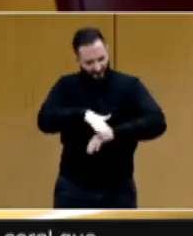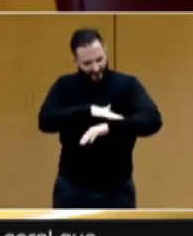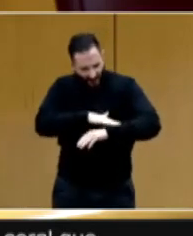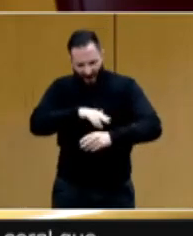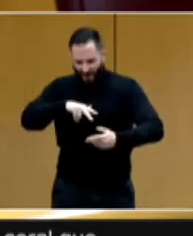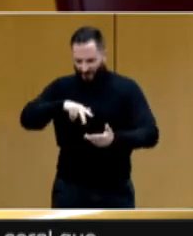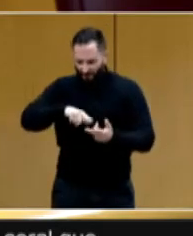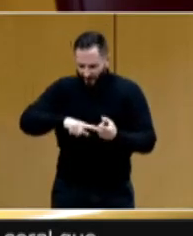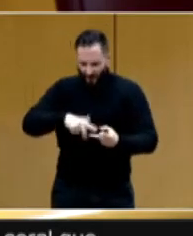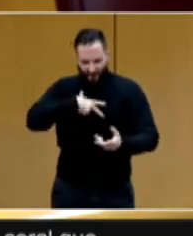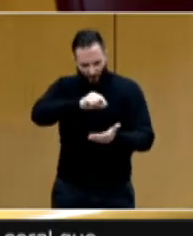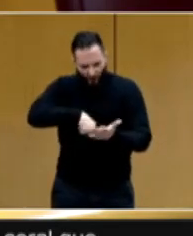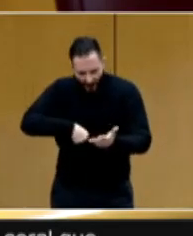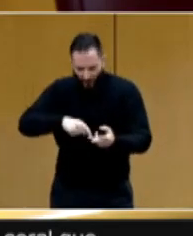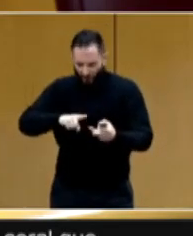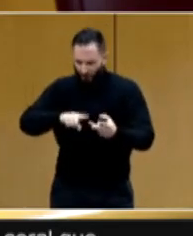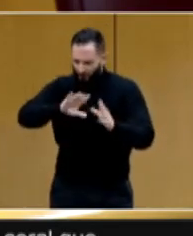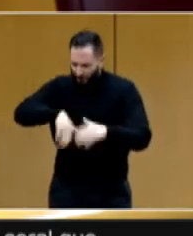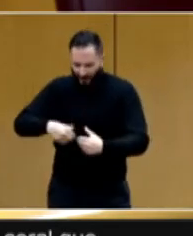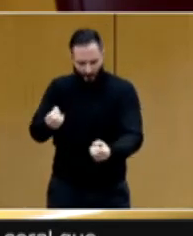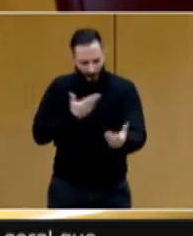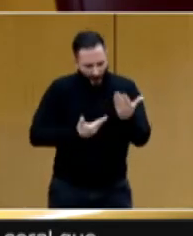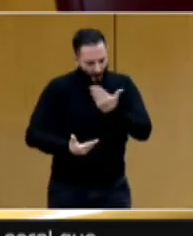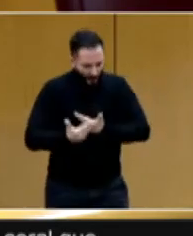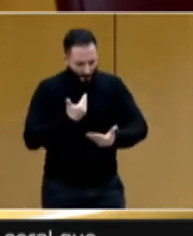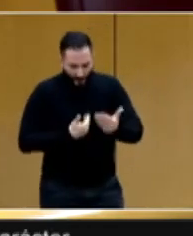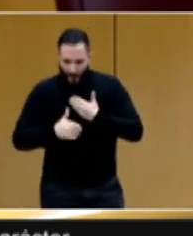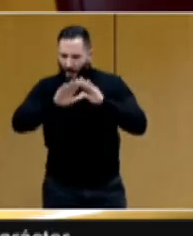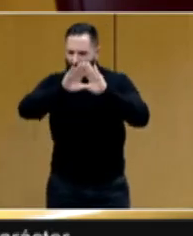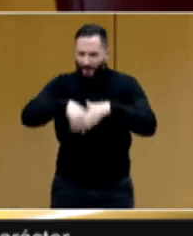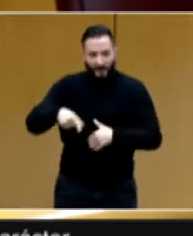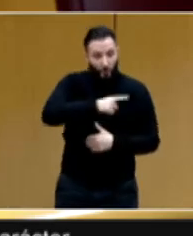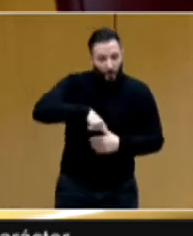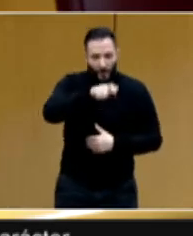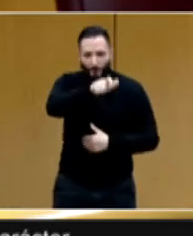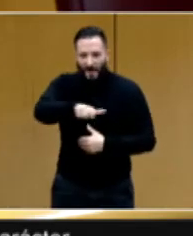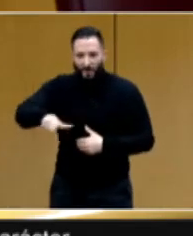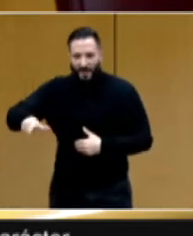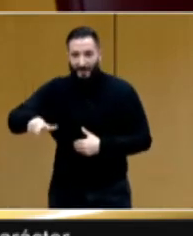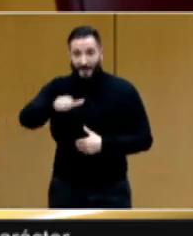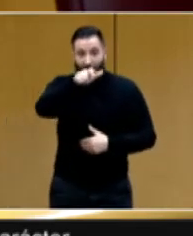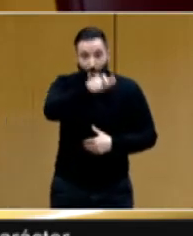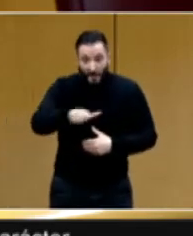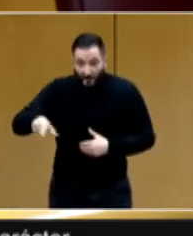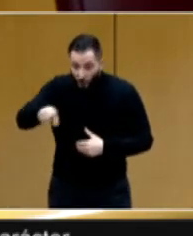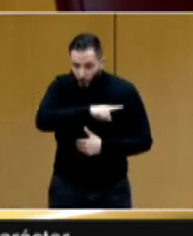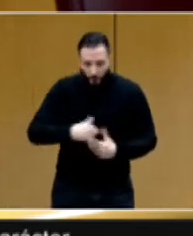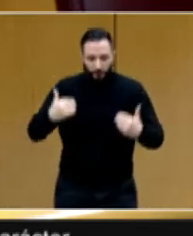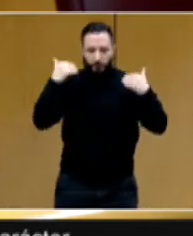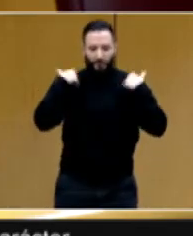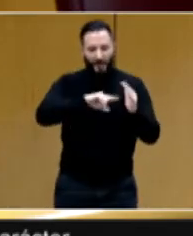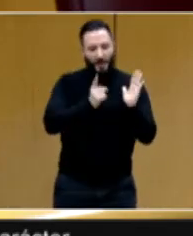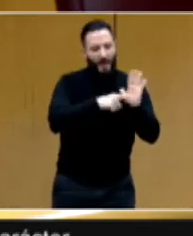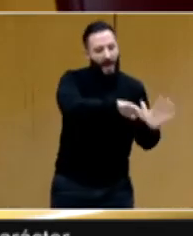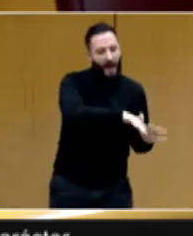las generalidades no son buenas porque al final son personas y son las personas las que tenemos que aplicar esa ley